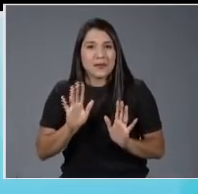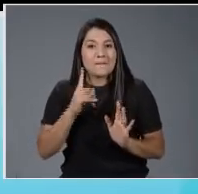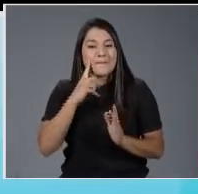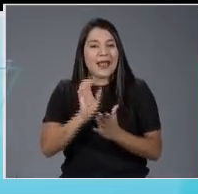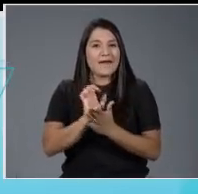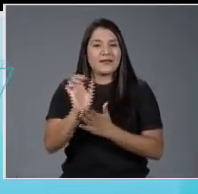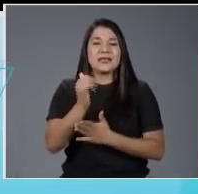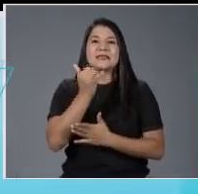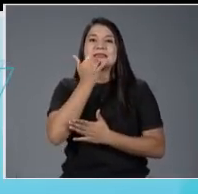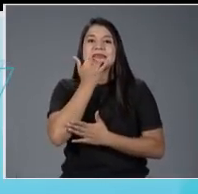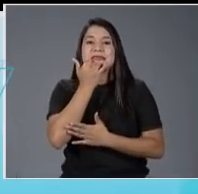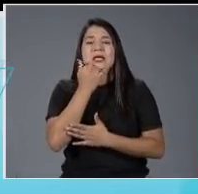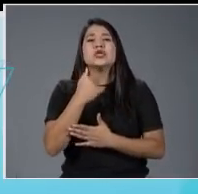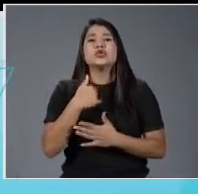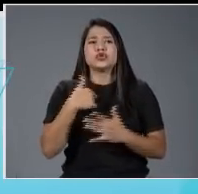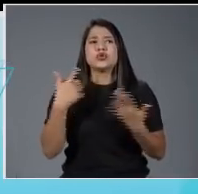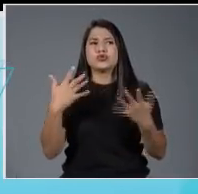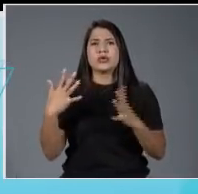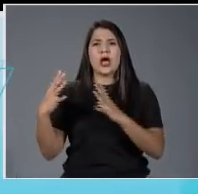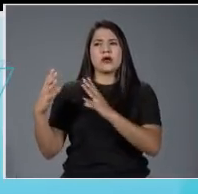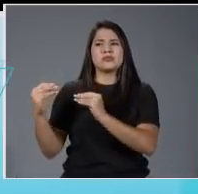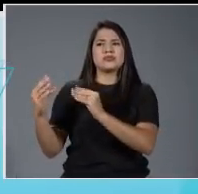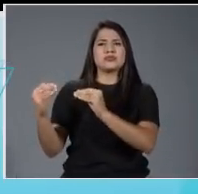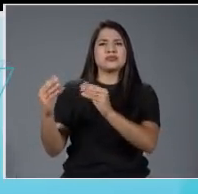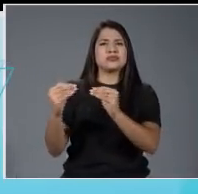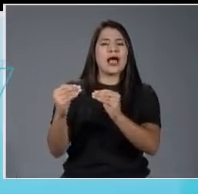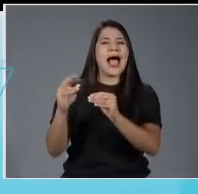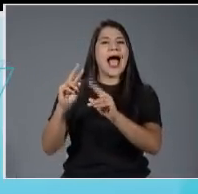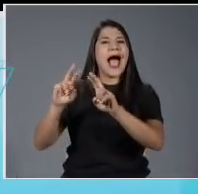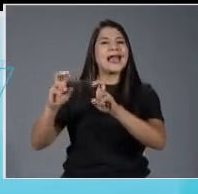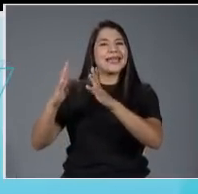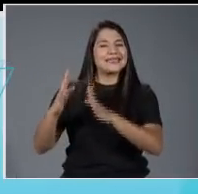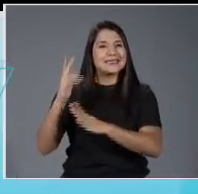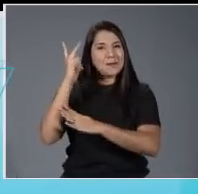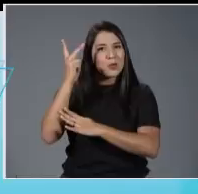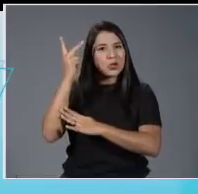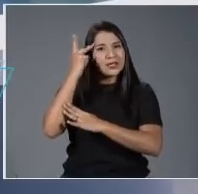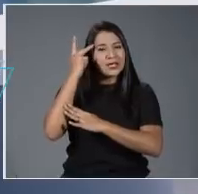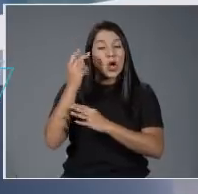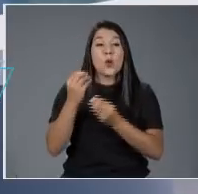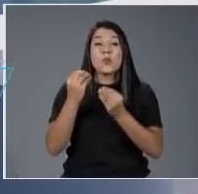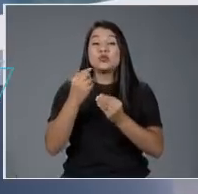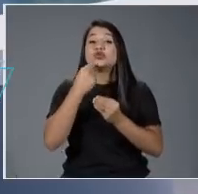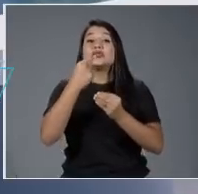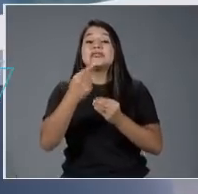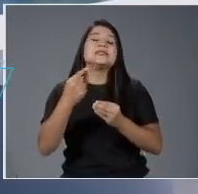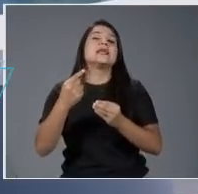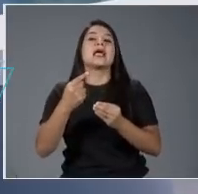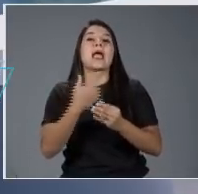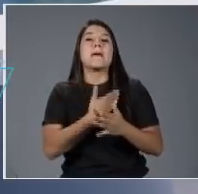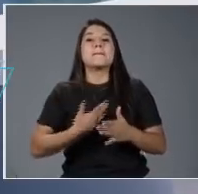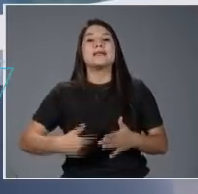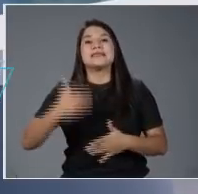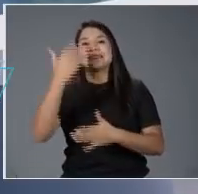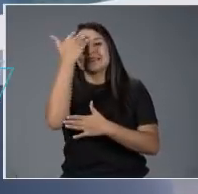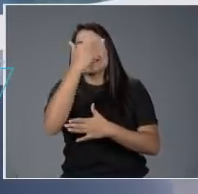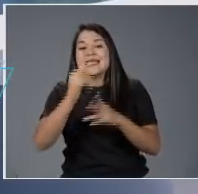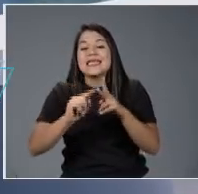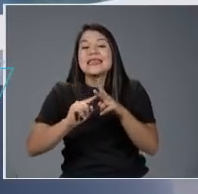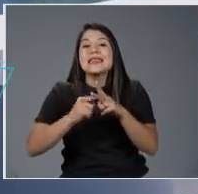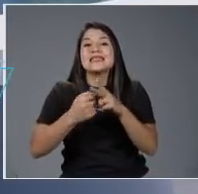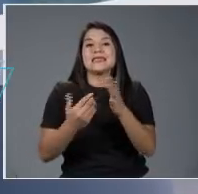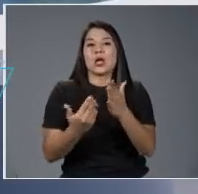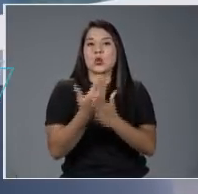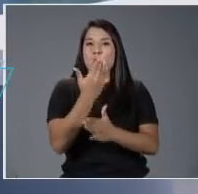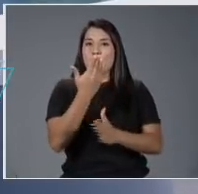Inclusive yo he oído entre colegas analistas políticos, unos dicen que don Carlos está inaugurando una nueva presidencia, otros dicen